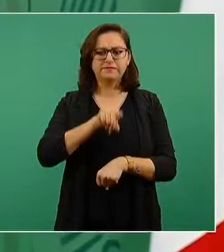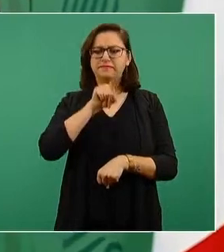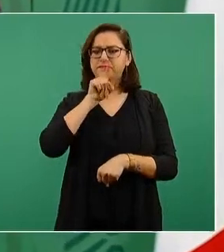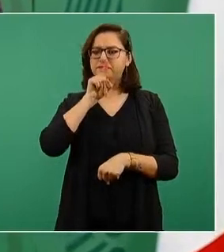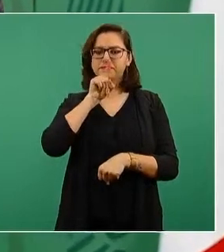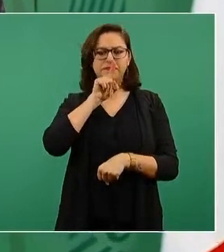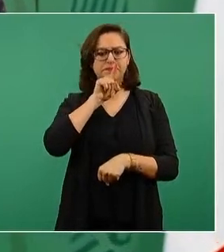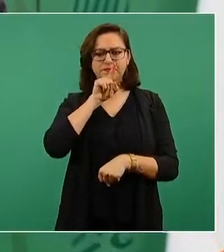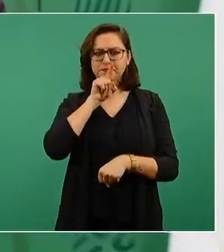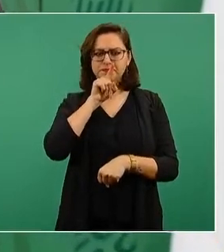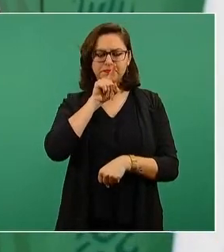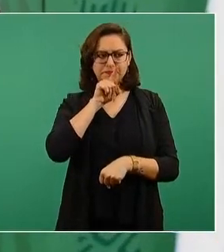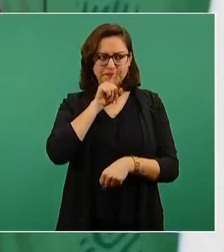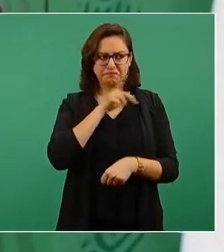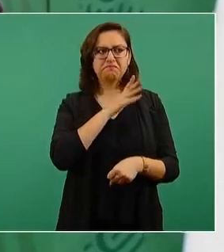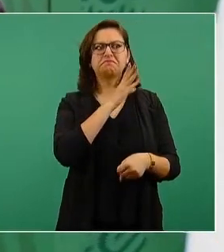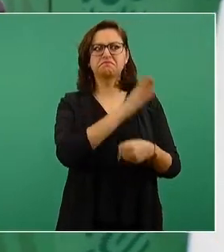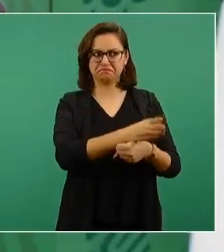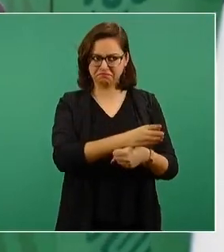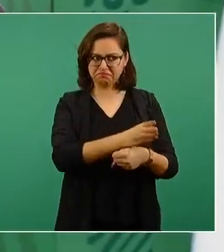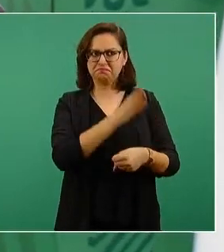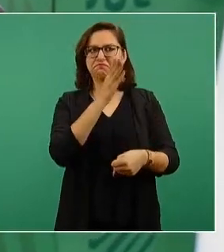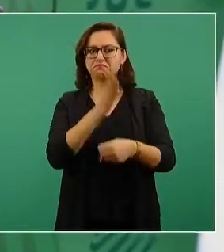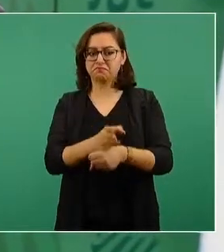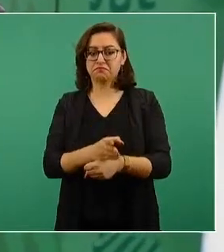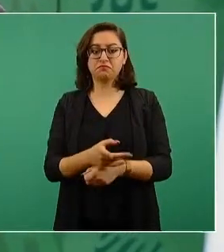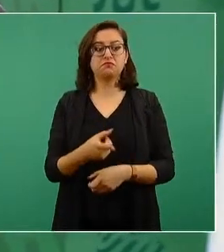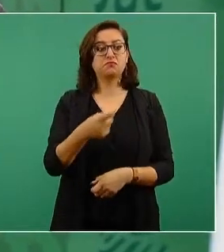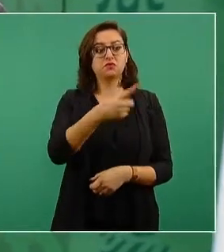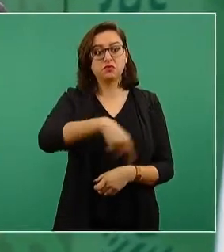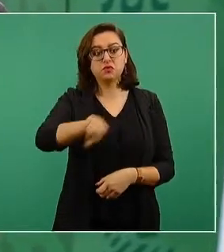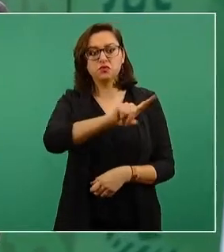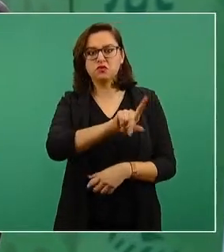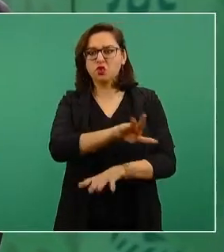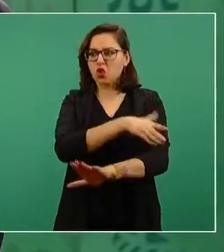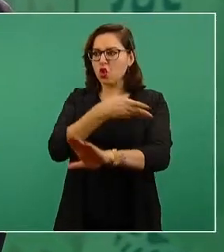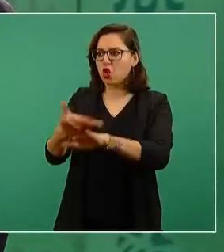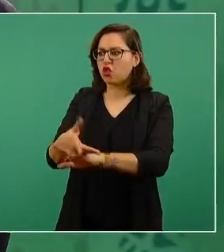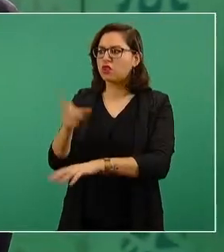Se castigan crímenes de odio y feminicidios.